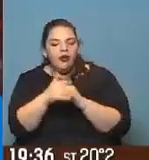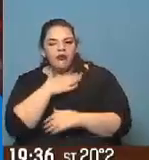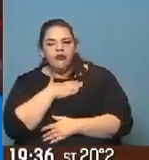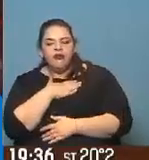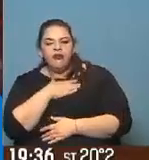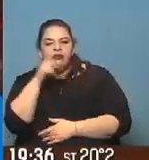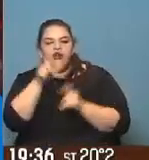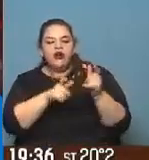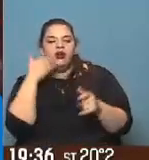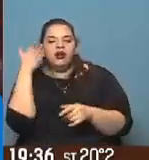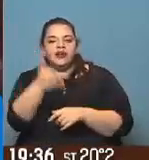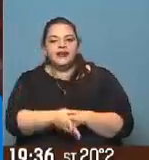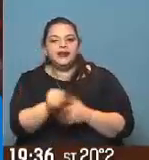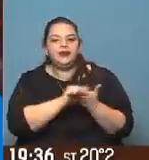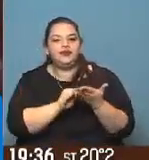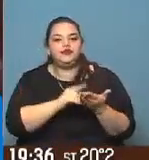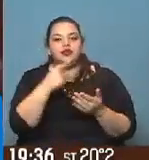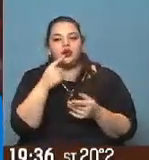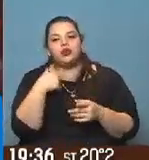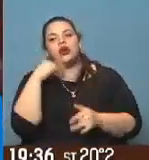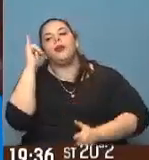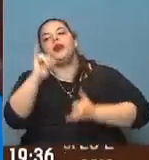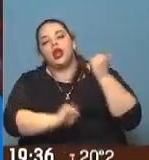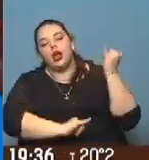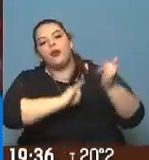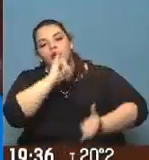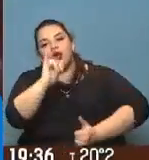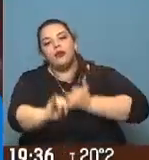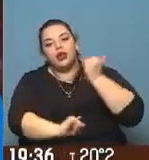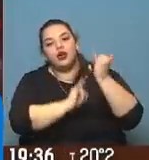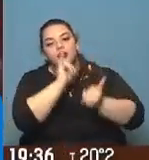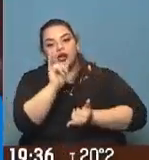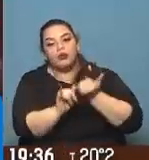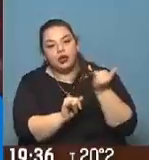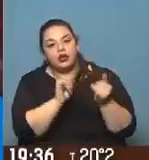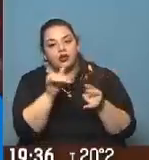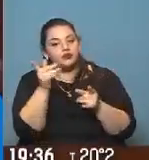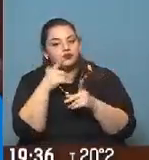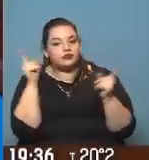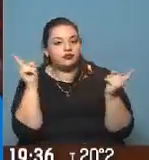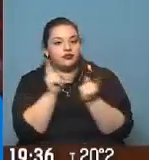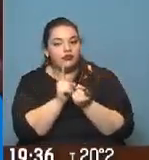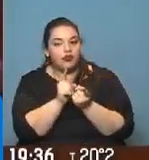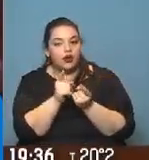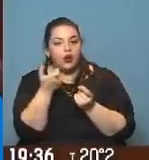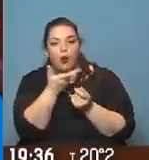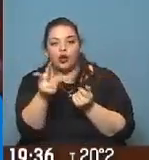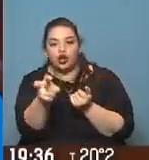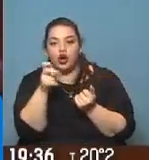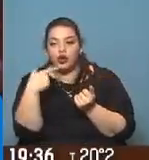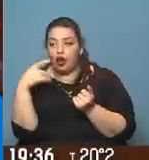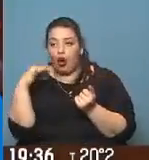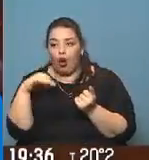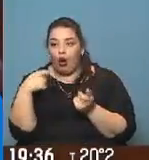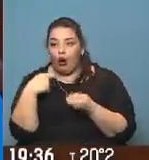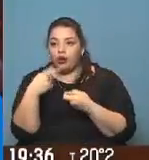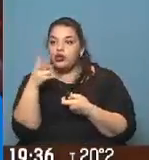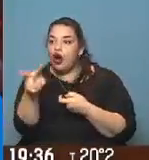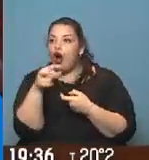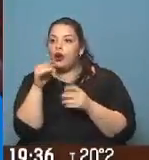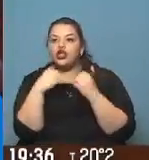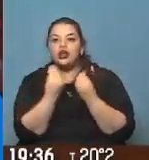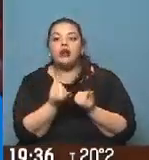estudio te pregunta, uno le explica un montón de vicisitudes y todo se resume algo muy sencillo. ¿Cuánto cobro cuando me jubilo? Tal cual. La